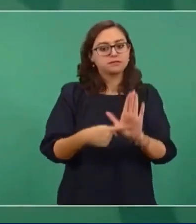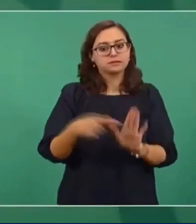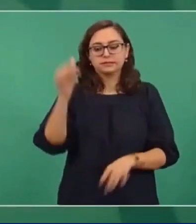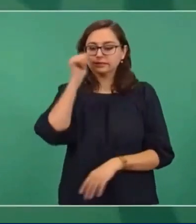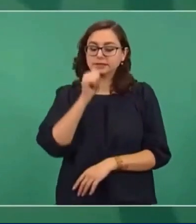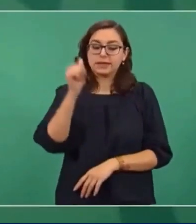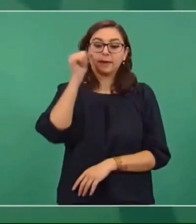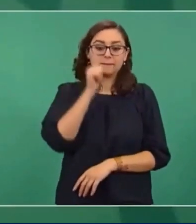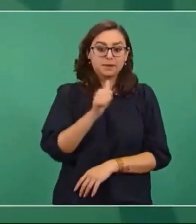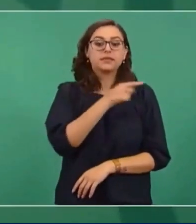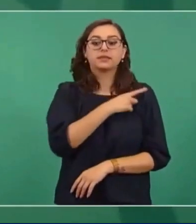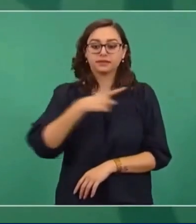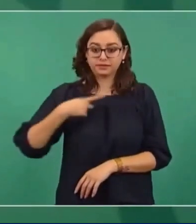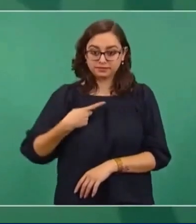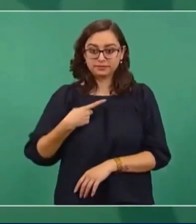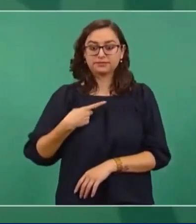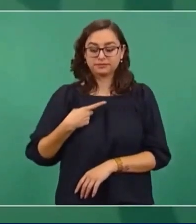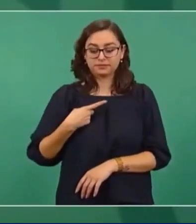pero